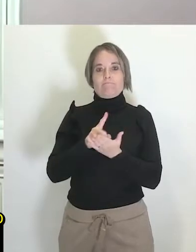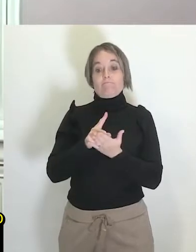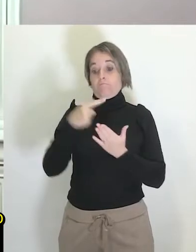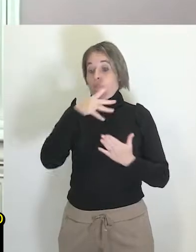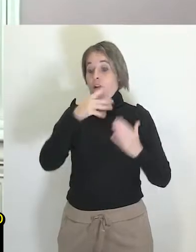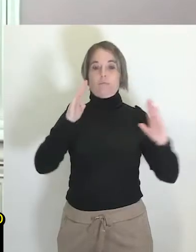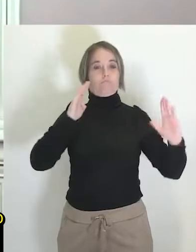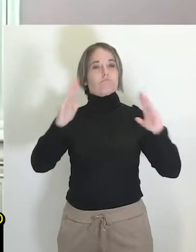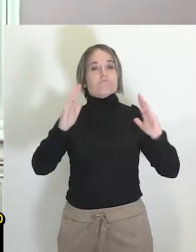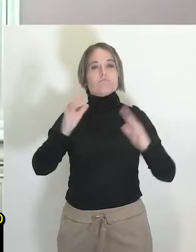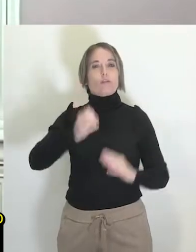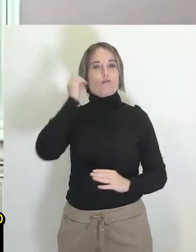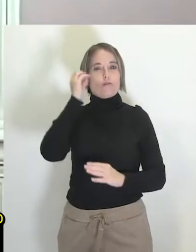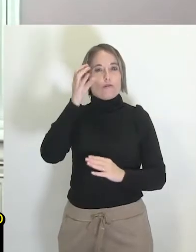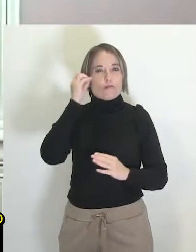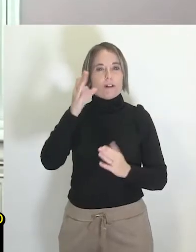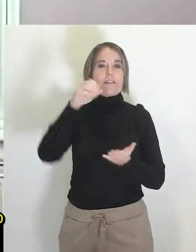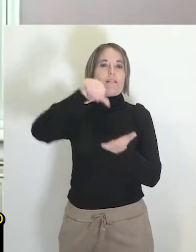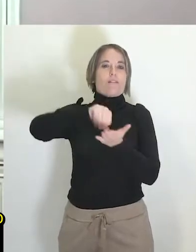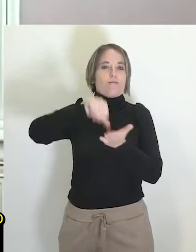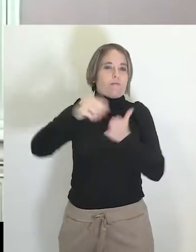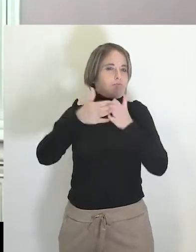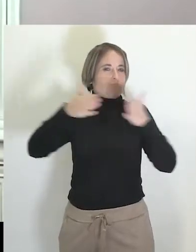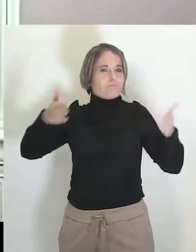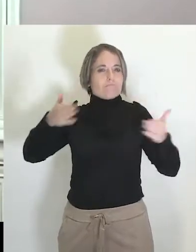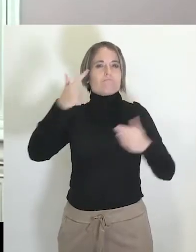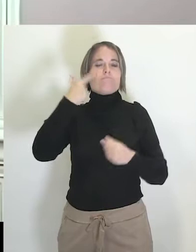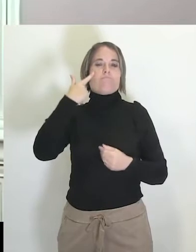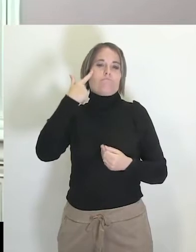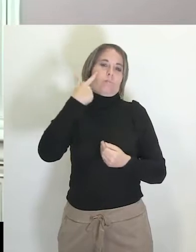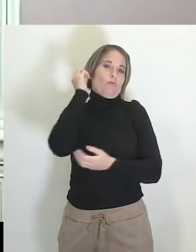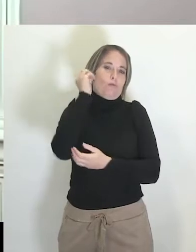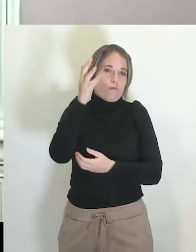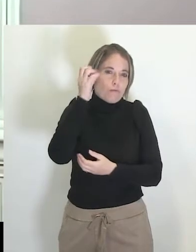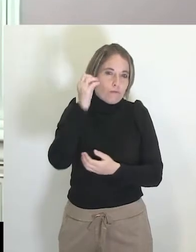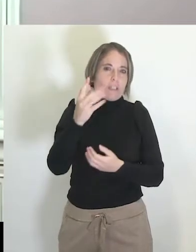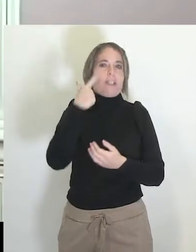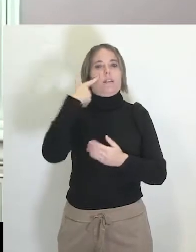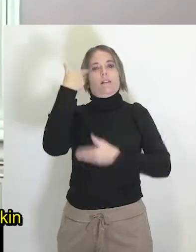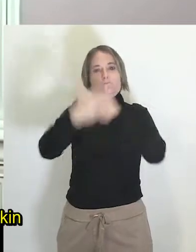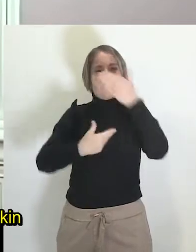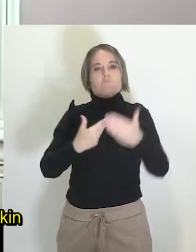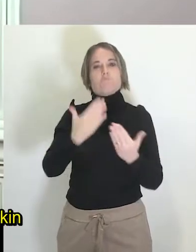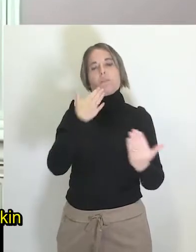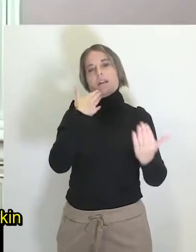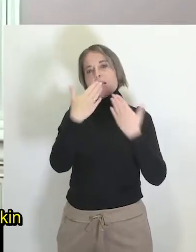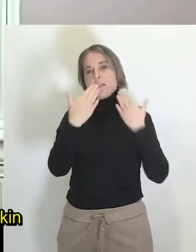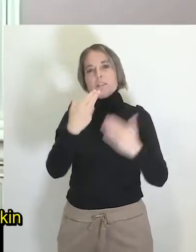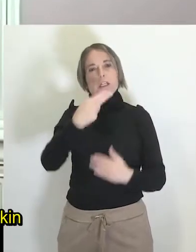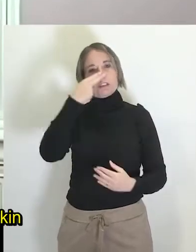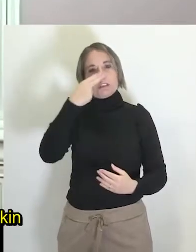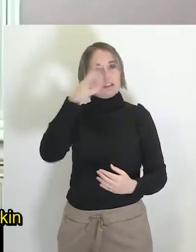eta hori da iaz antolatutako herri handi ziklo honen arrakastari dagokiola. Iaz